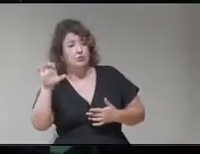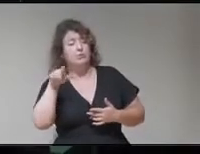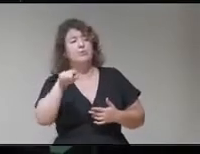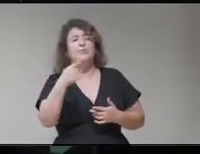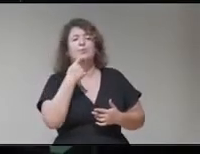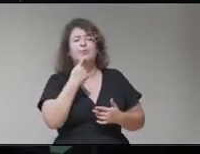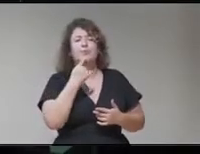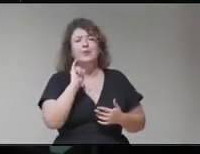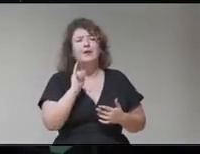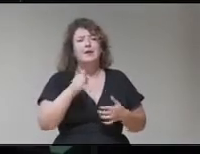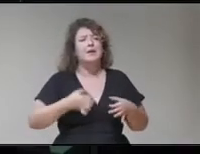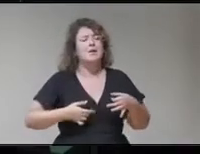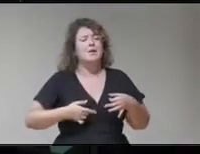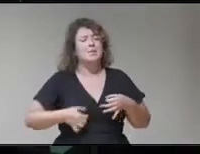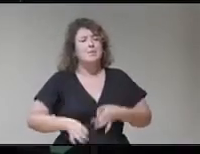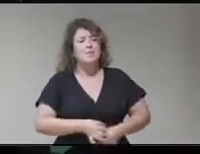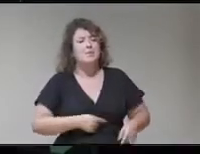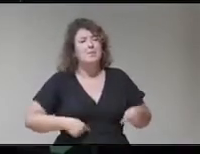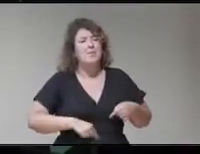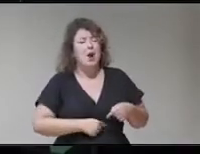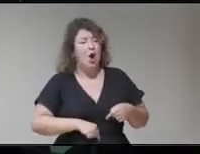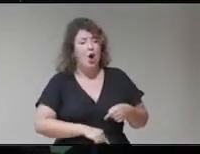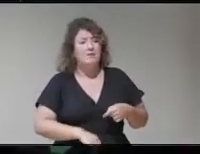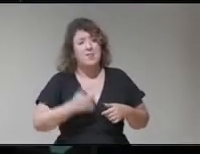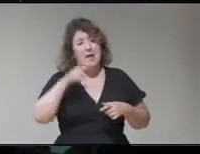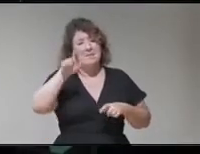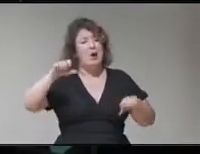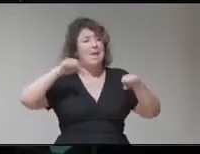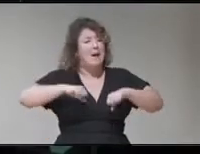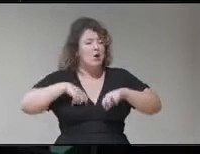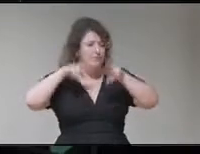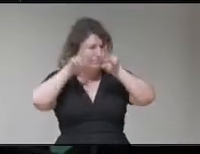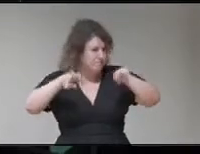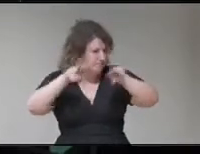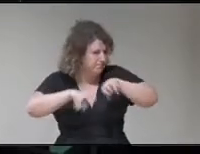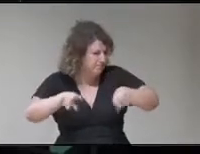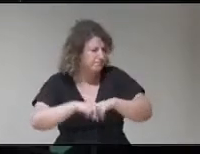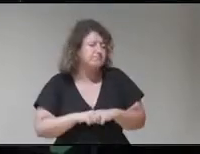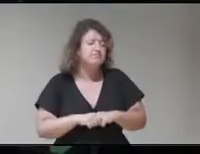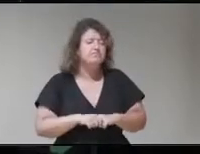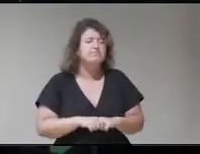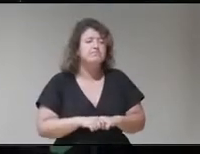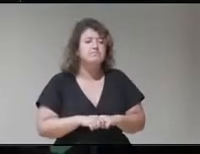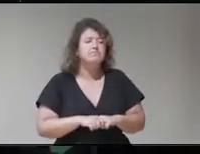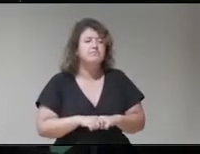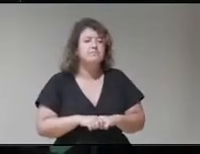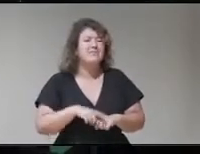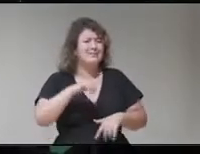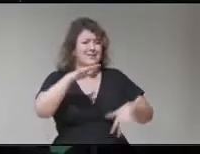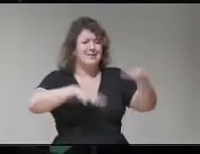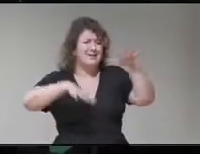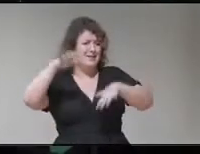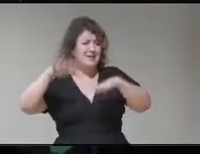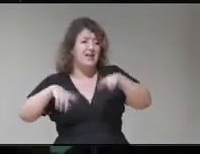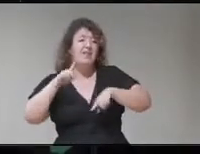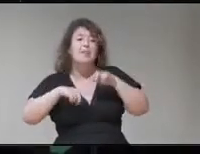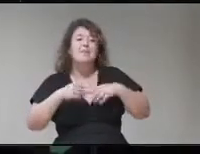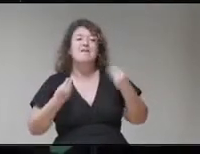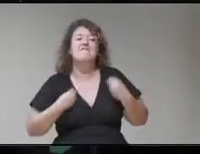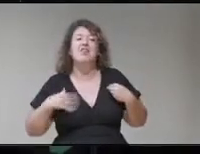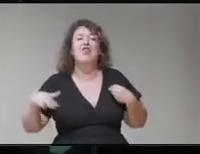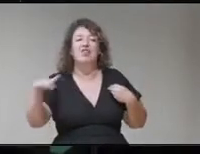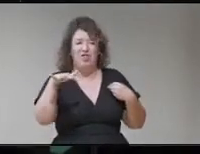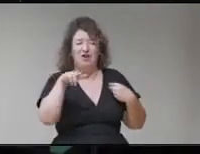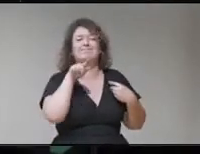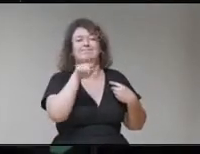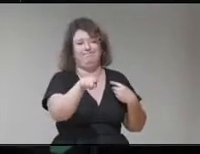la microbiota intestinal de personas mayores. Las variables eran el lugar en el que vivían.